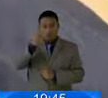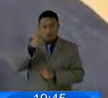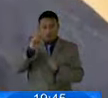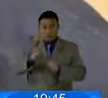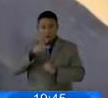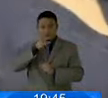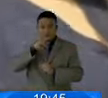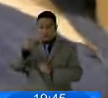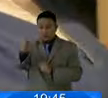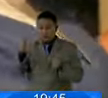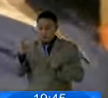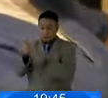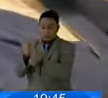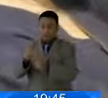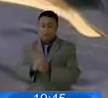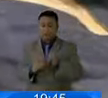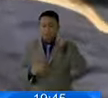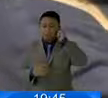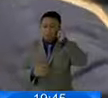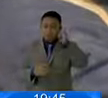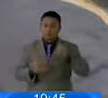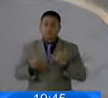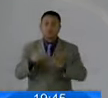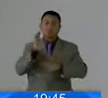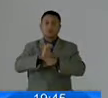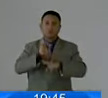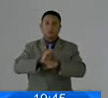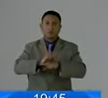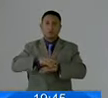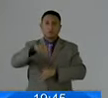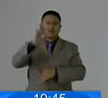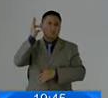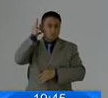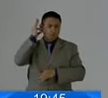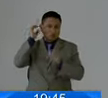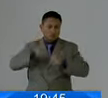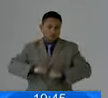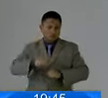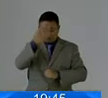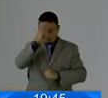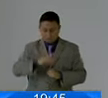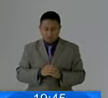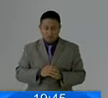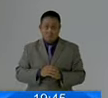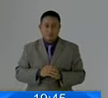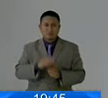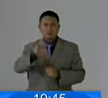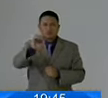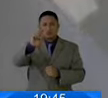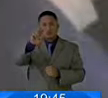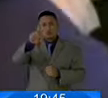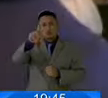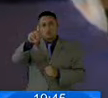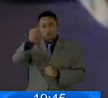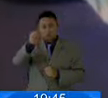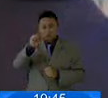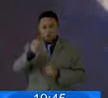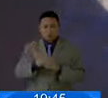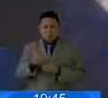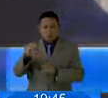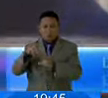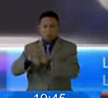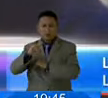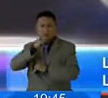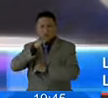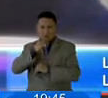Pese a que no hay cifras oficiales, en Ecuador cada vez son más las mujeres que optan por congelar sus óvulos con el objetivo de postergar su maternidad. Aunque la técnica